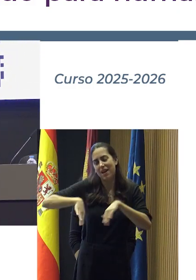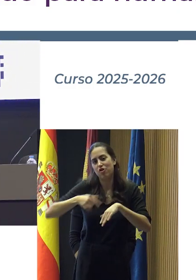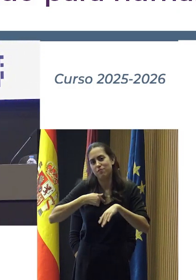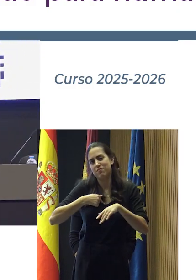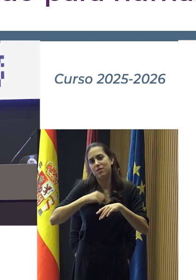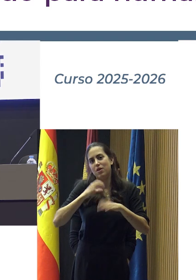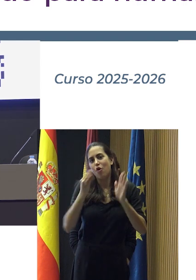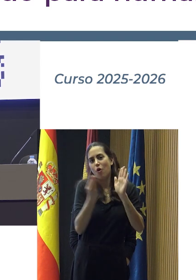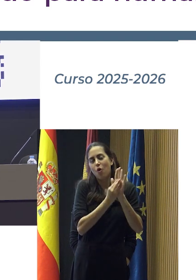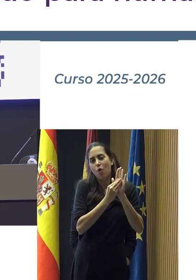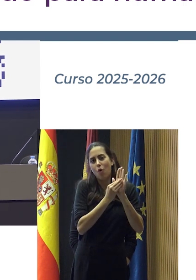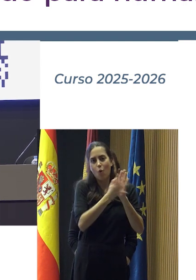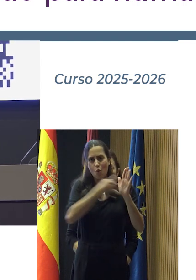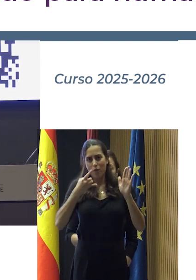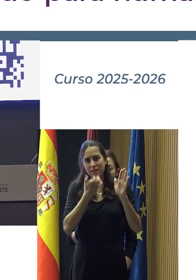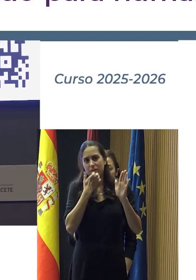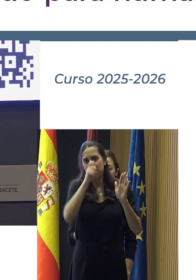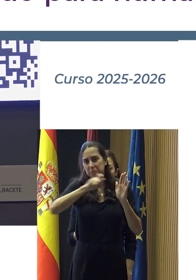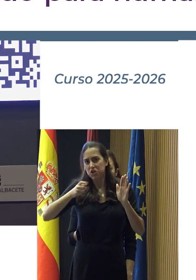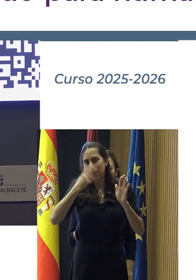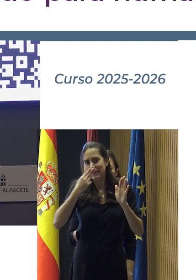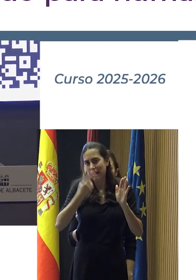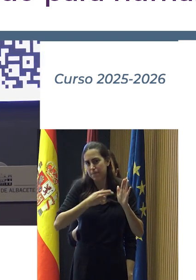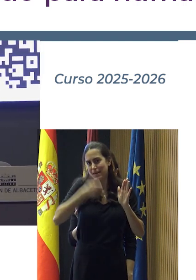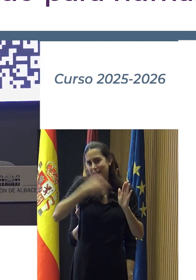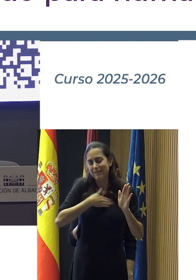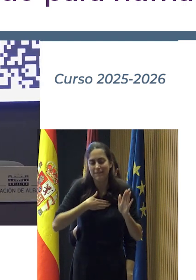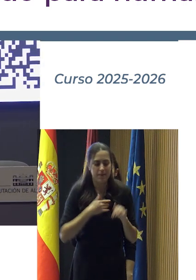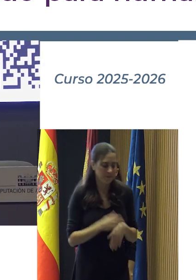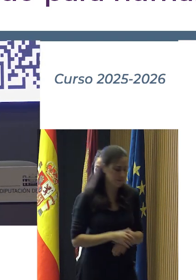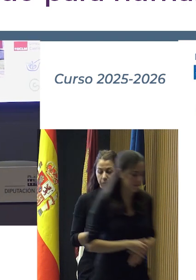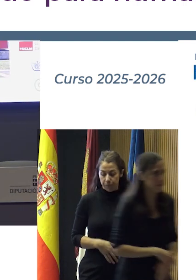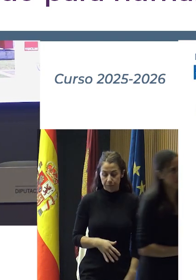el código QR por si alguien quiere meterse y buscar más información al respecto.